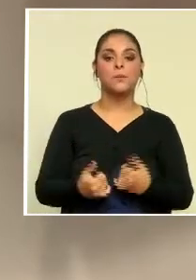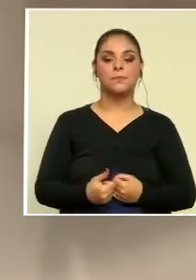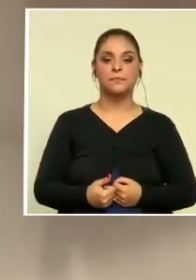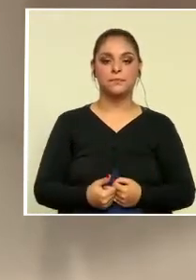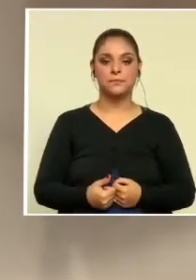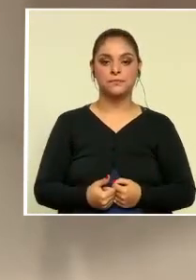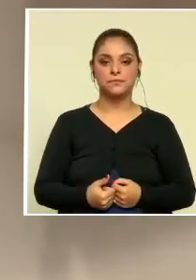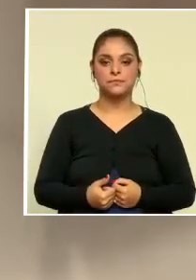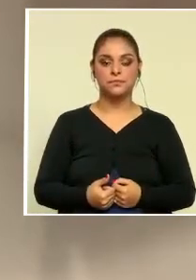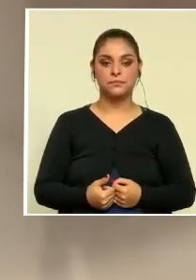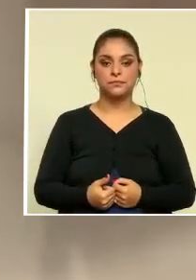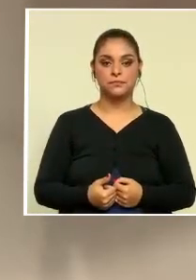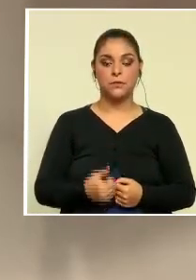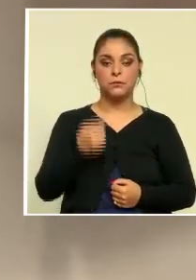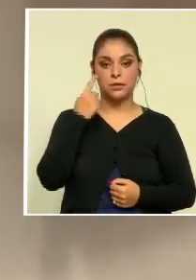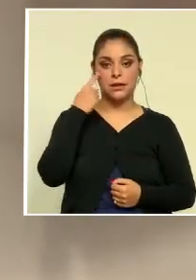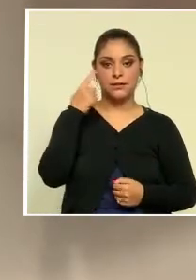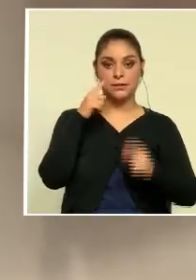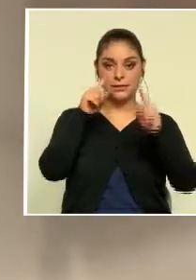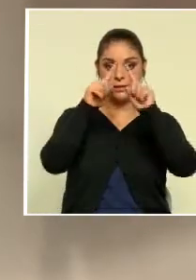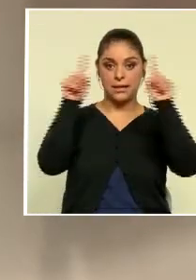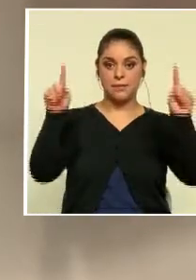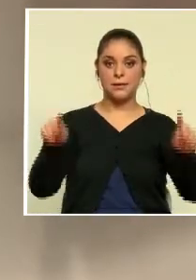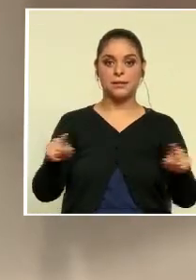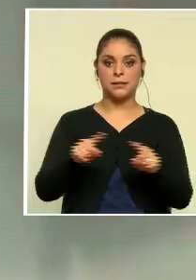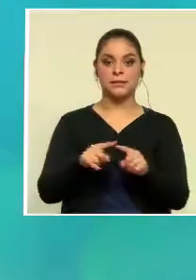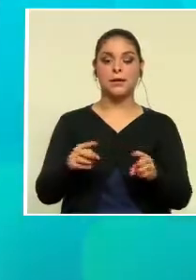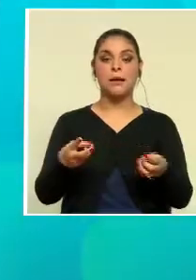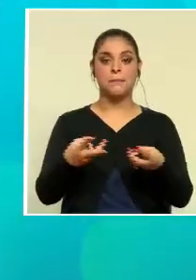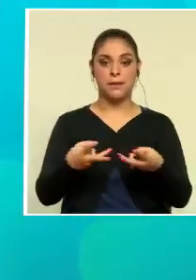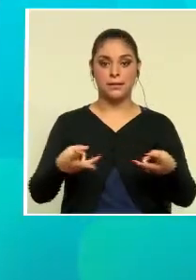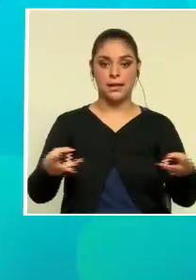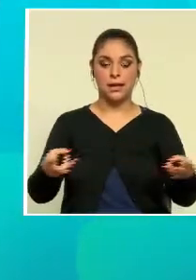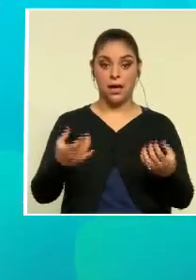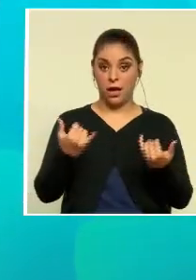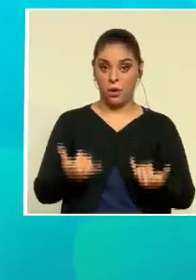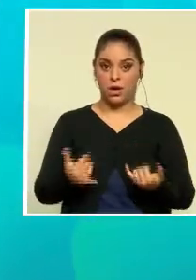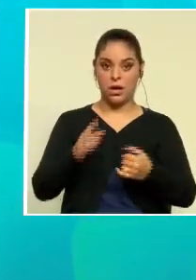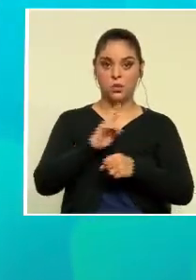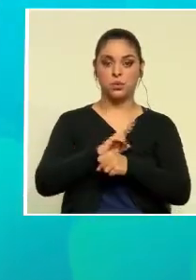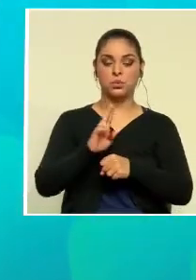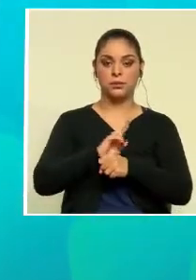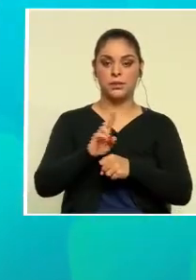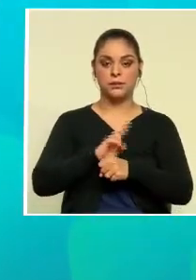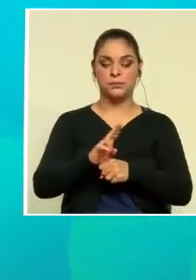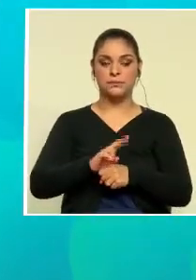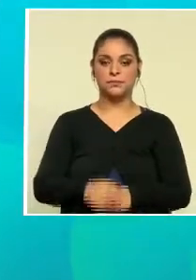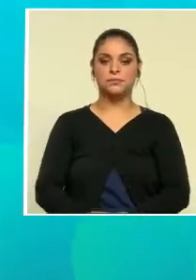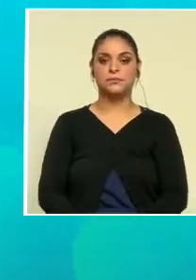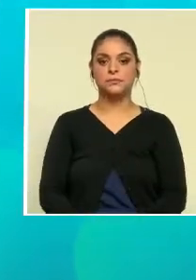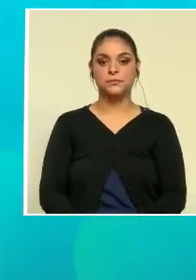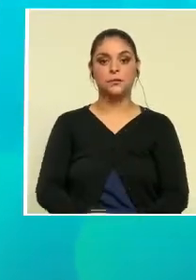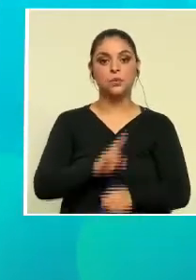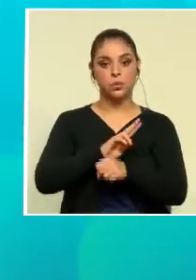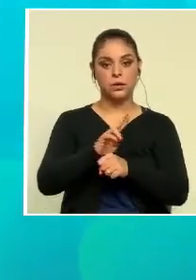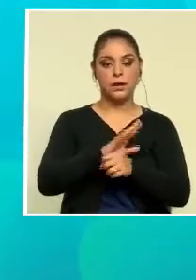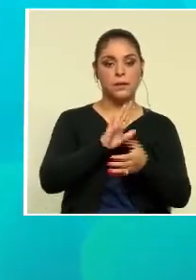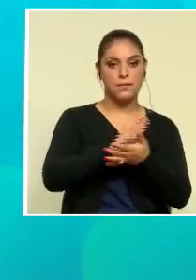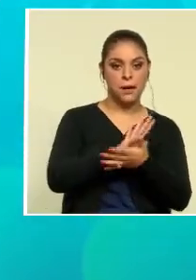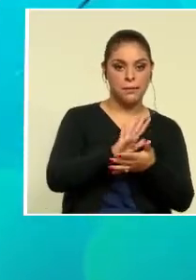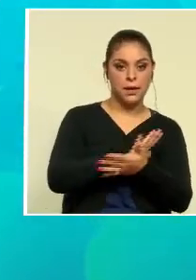vamos a ver la pantalla de los materiales que vamos a utilizar vamos a utilizar papel